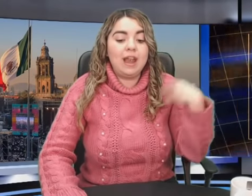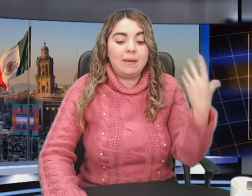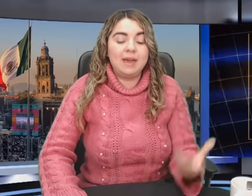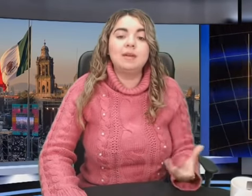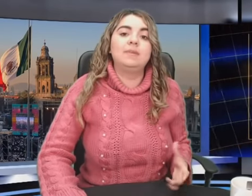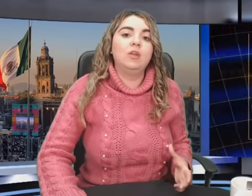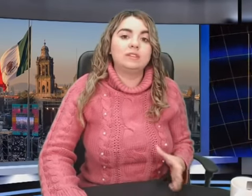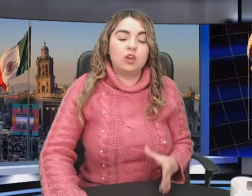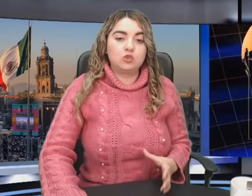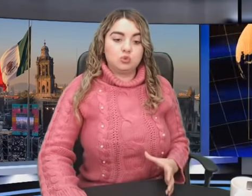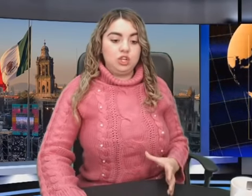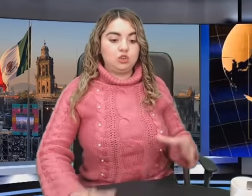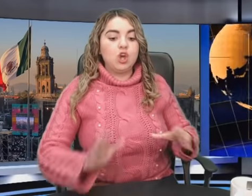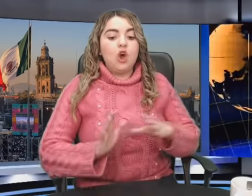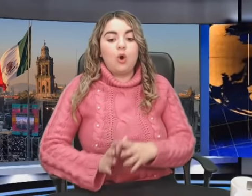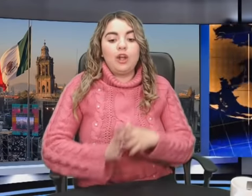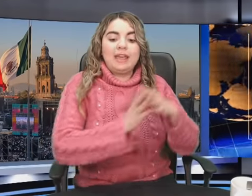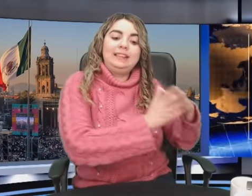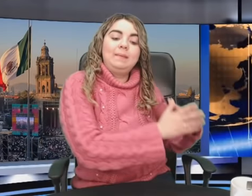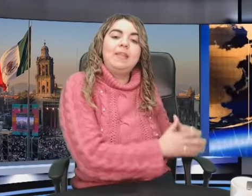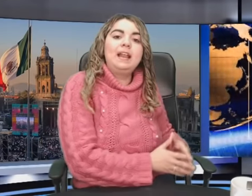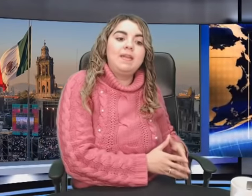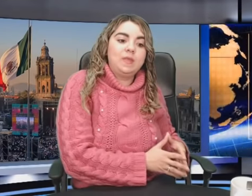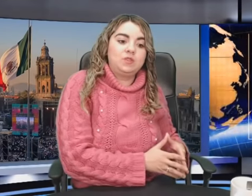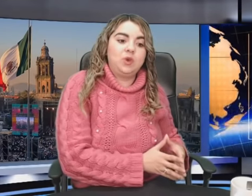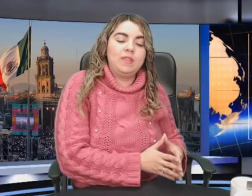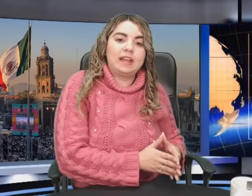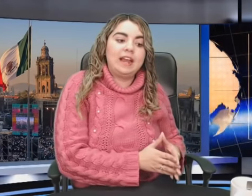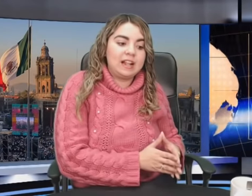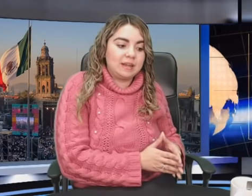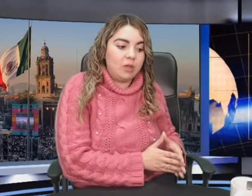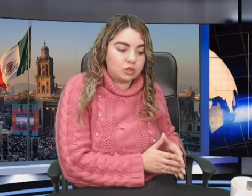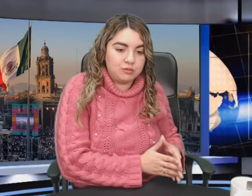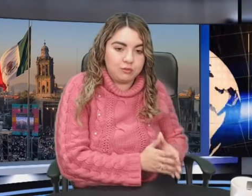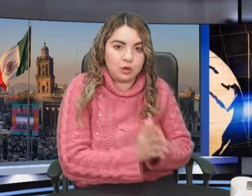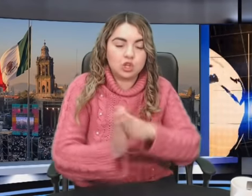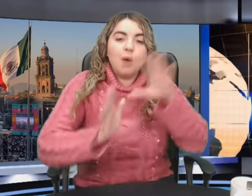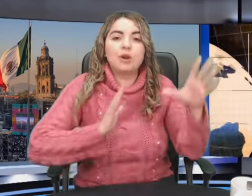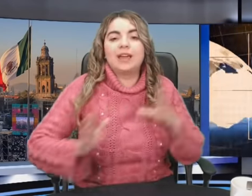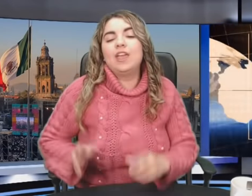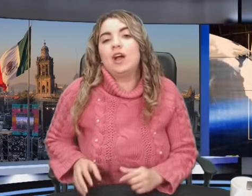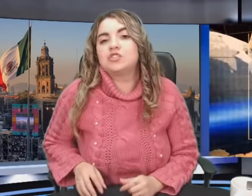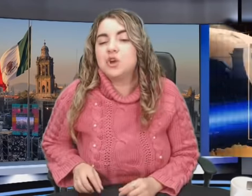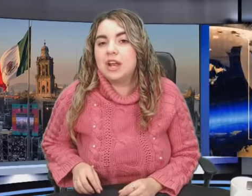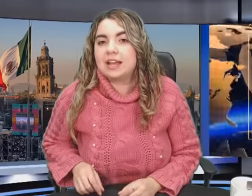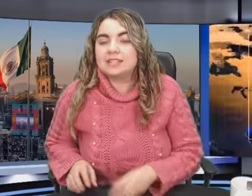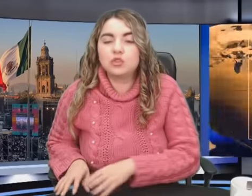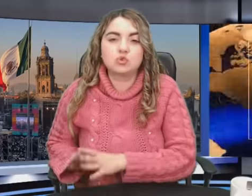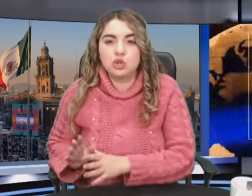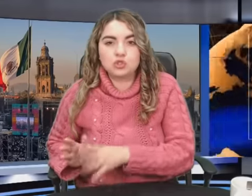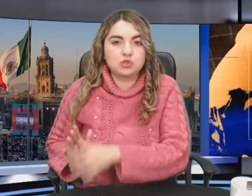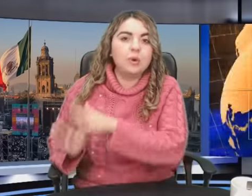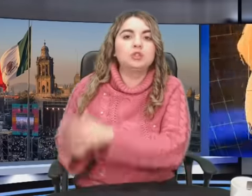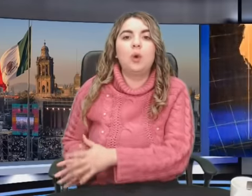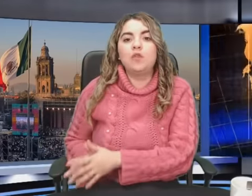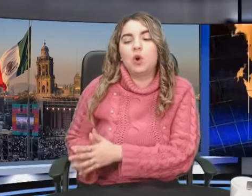México le había enviado a Estados Unidos con el tema de la detención del general Salvador Cienfuegos, por aquella ocasión en la que Estados